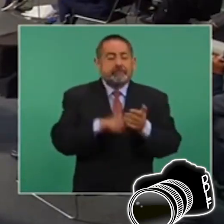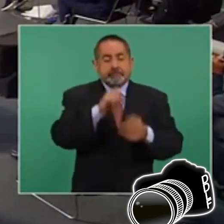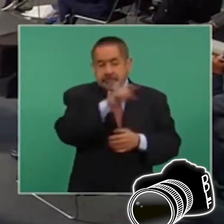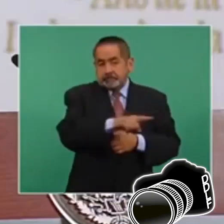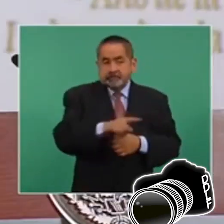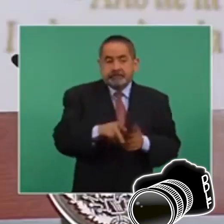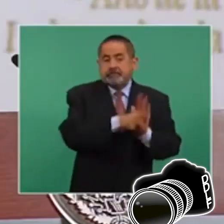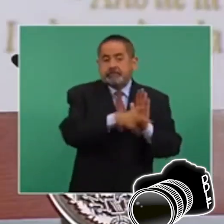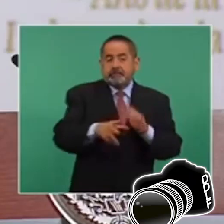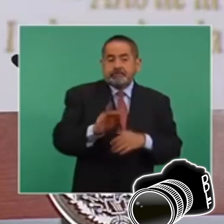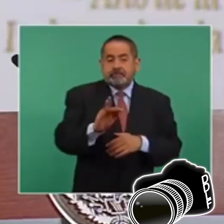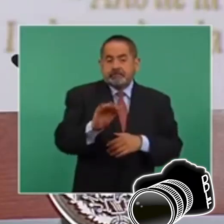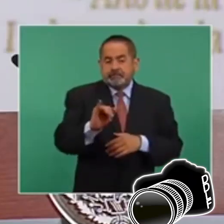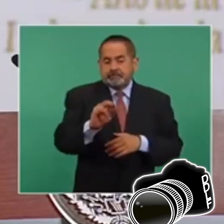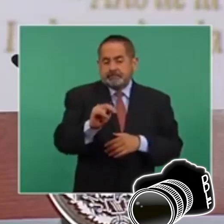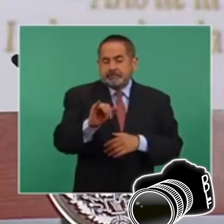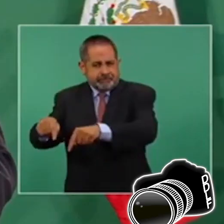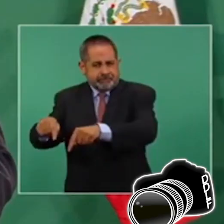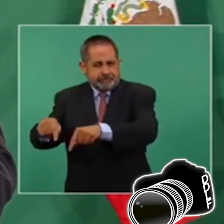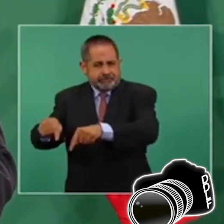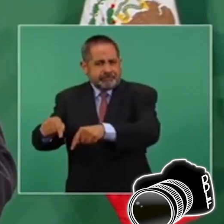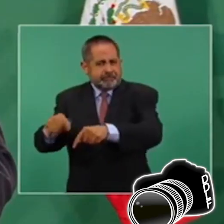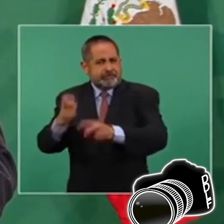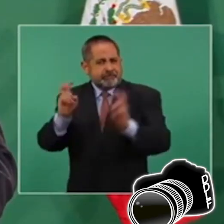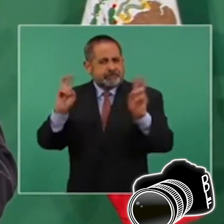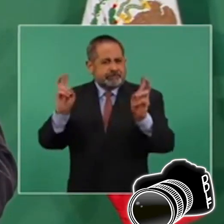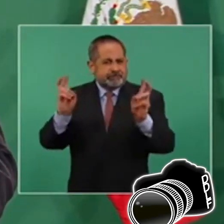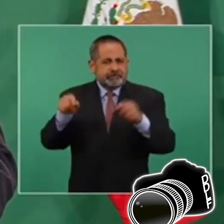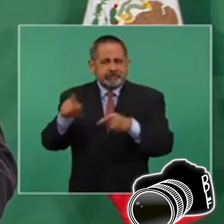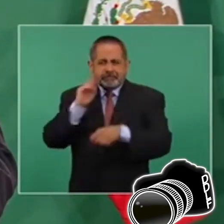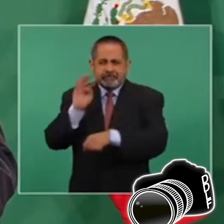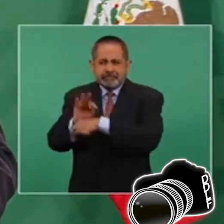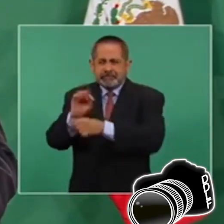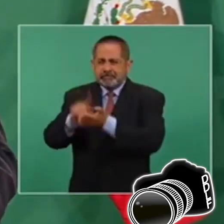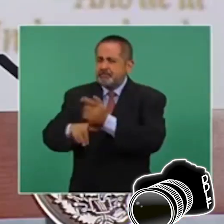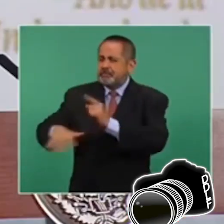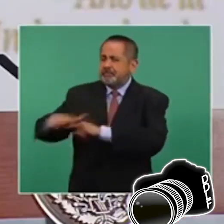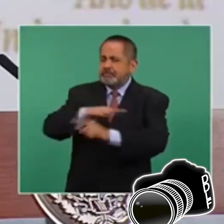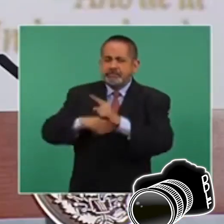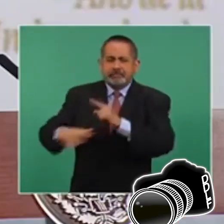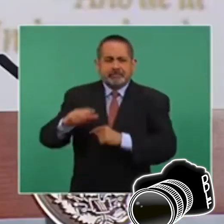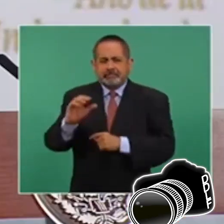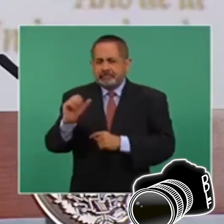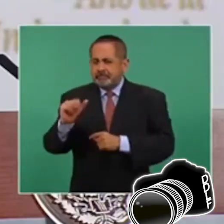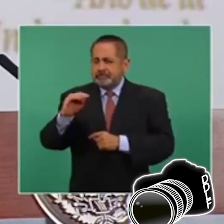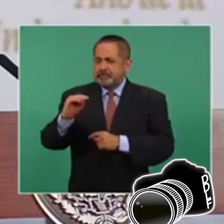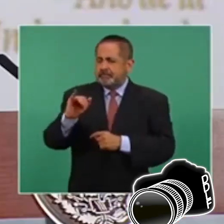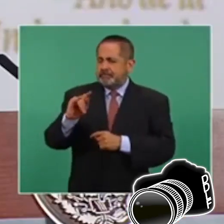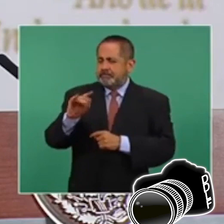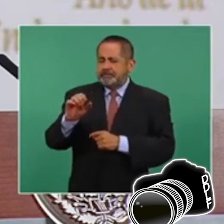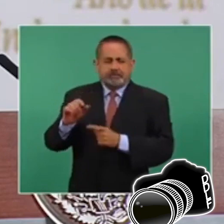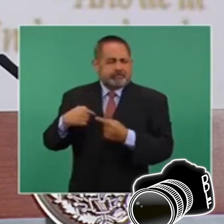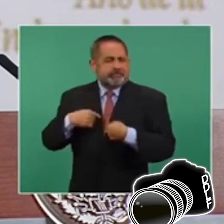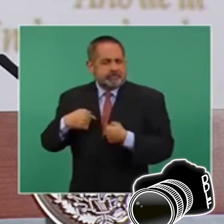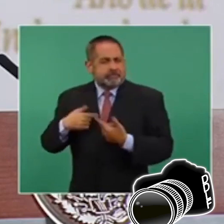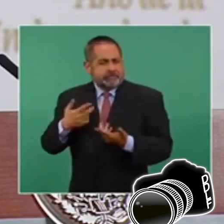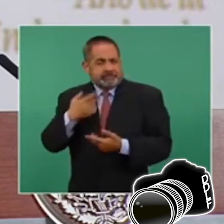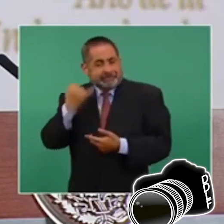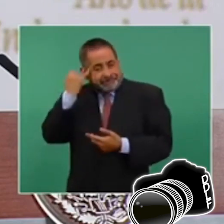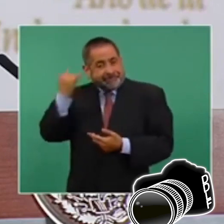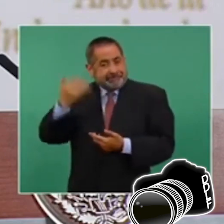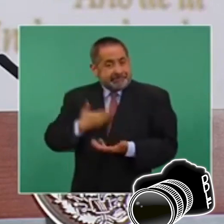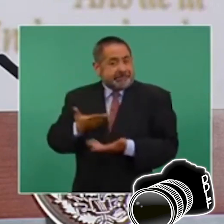Financiero Pues es lo mismo el presidente Andrés Manuel López Obrador tiene una postura muy firme sobre los medios